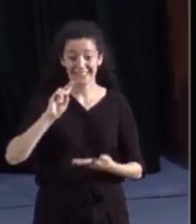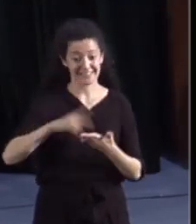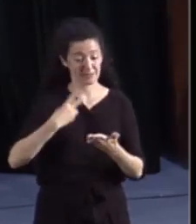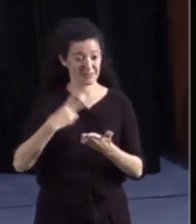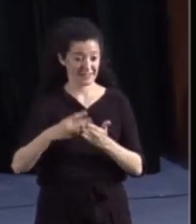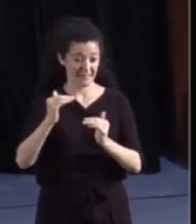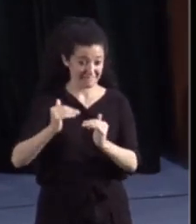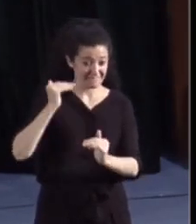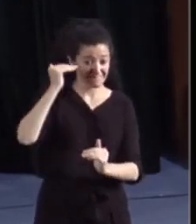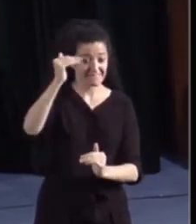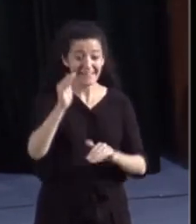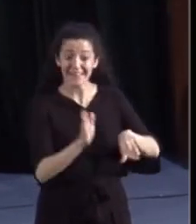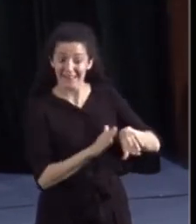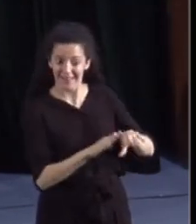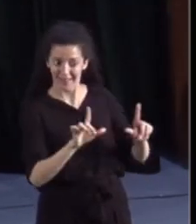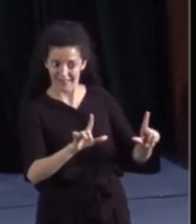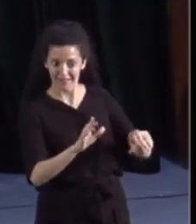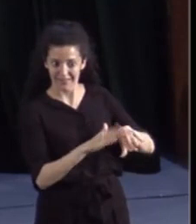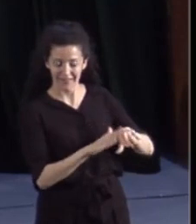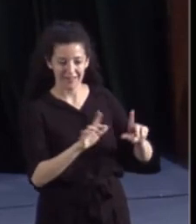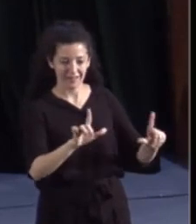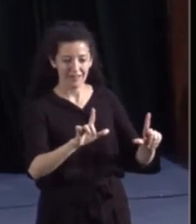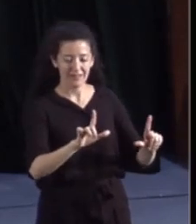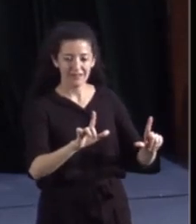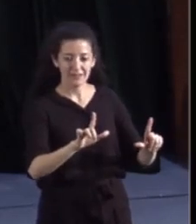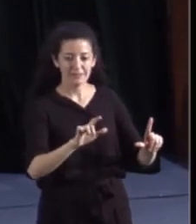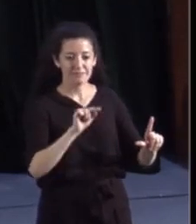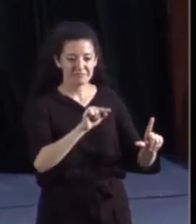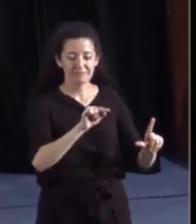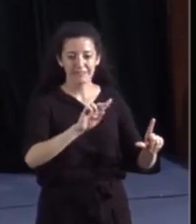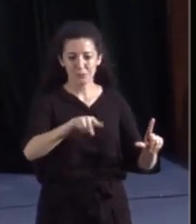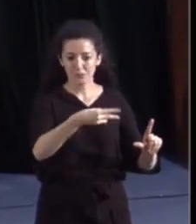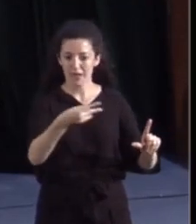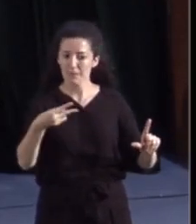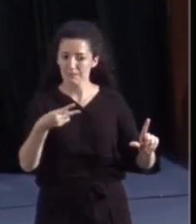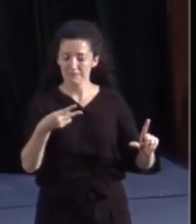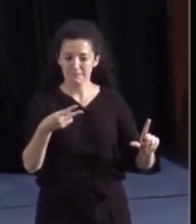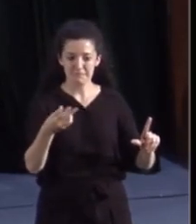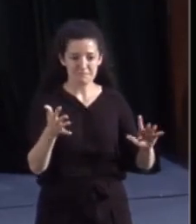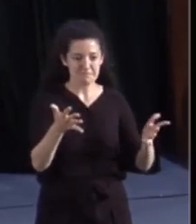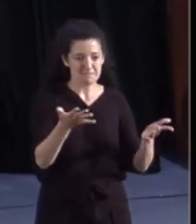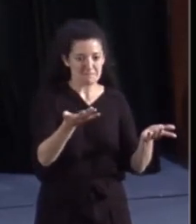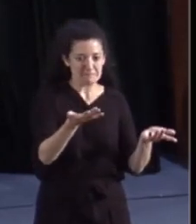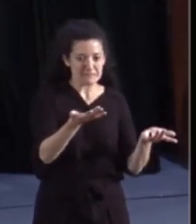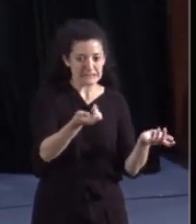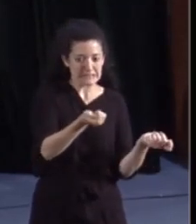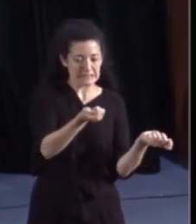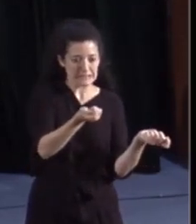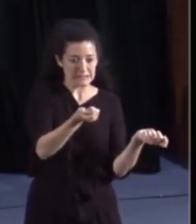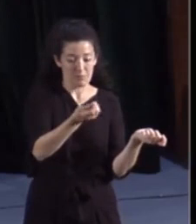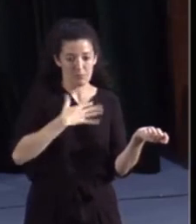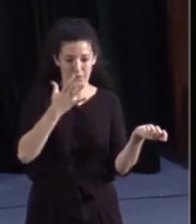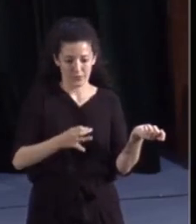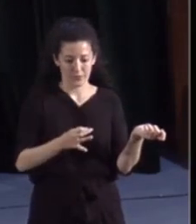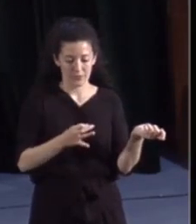a la izquierda de la pantalla, tenemos un resultado muy equilibrado, muy óptimo para el recuerdo verbal